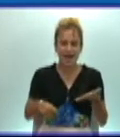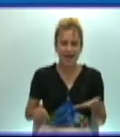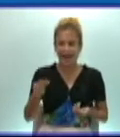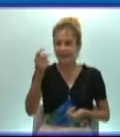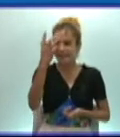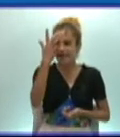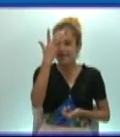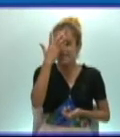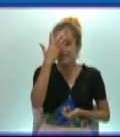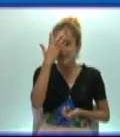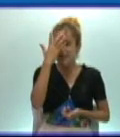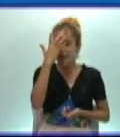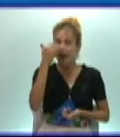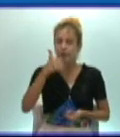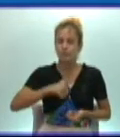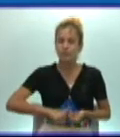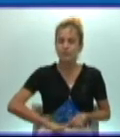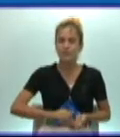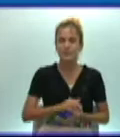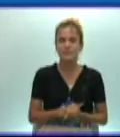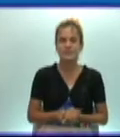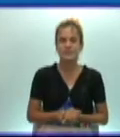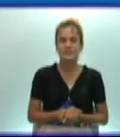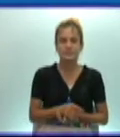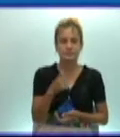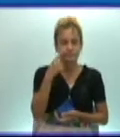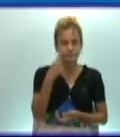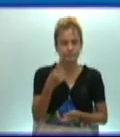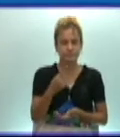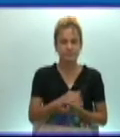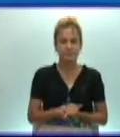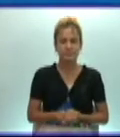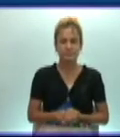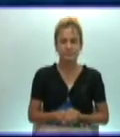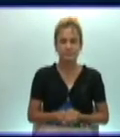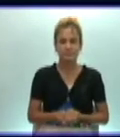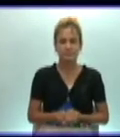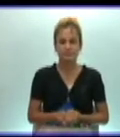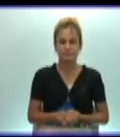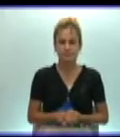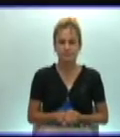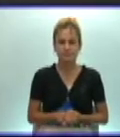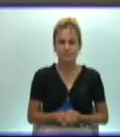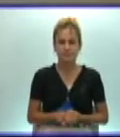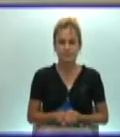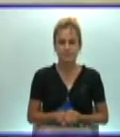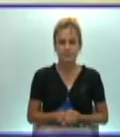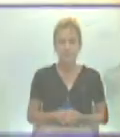del Che a sus hijos. Observen con atención.